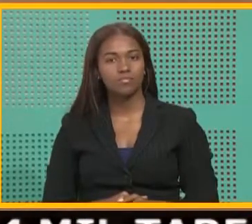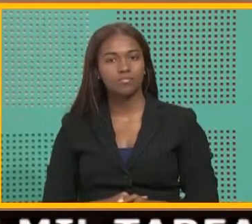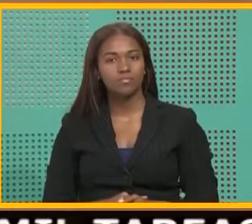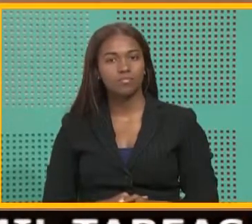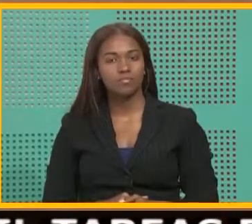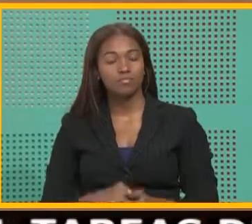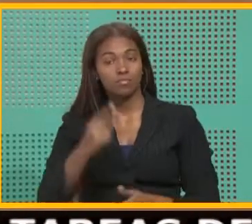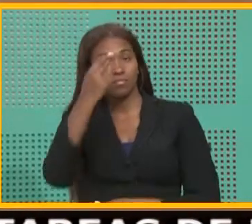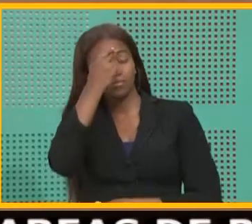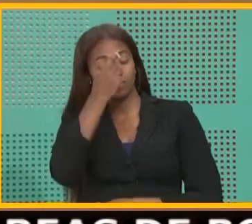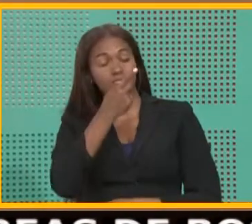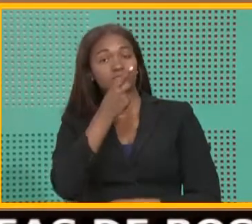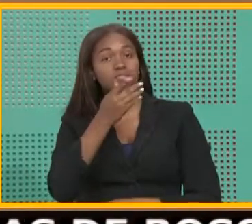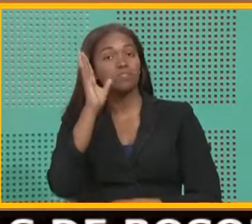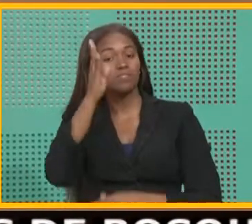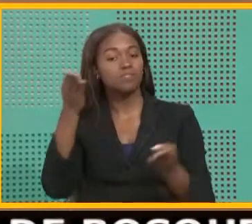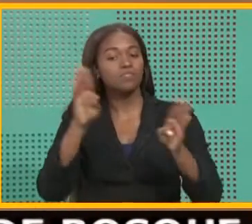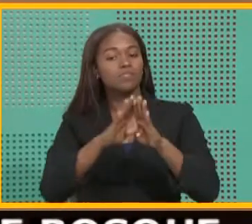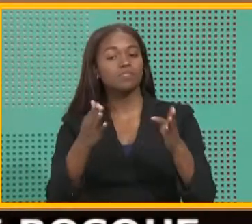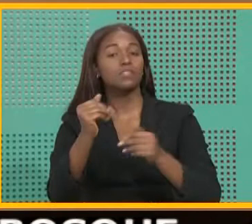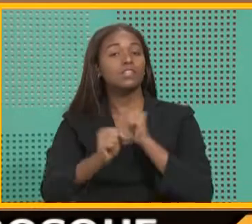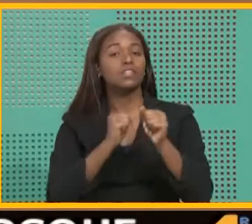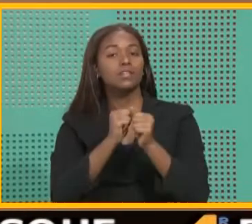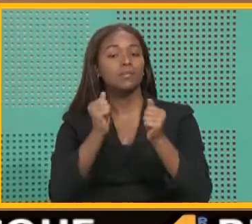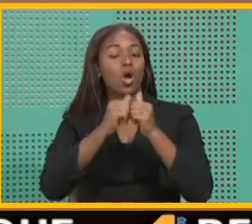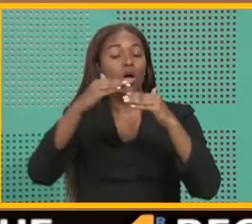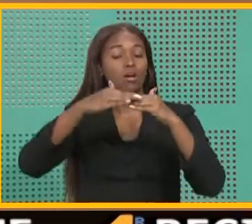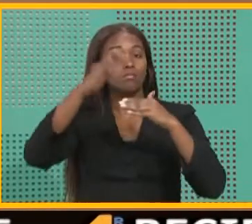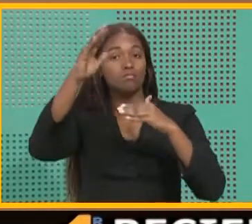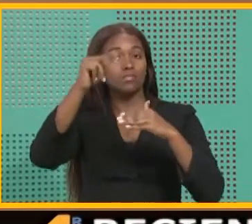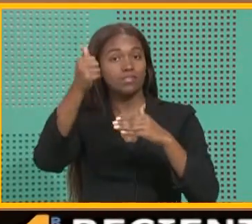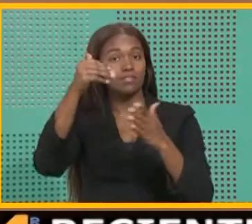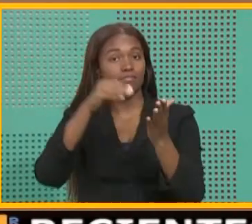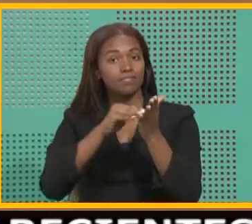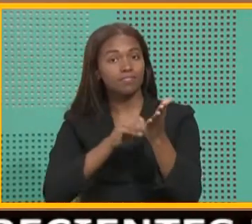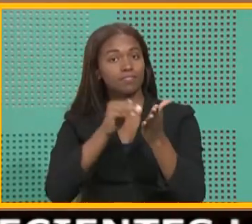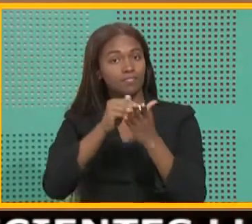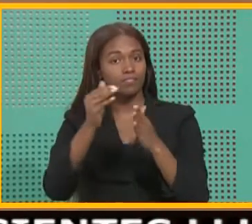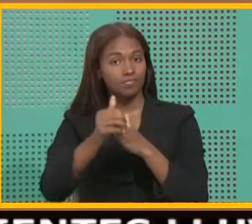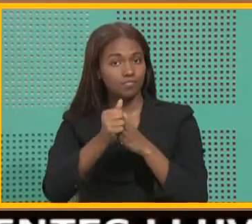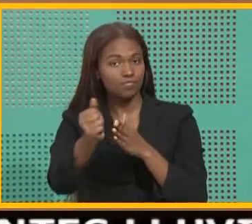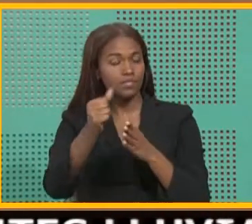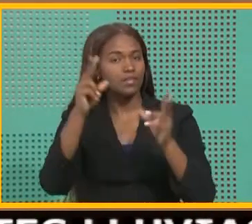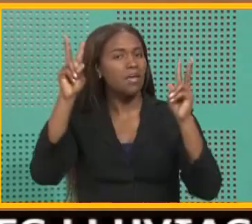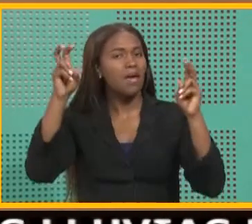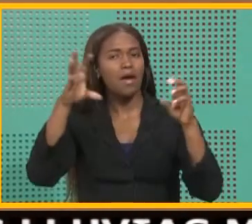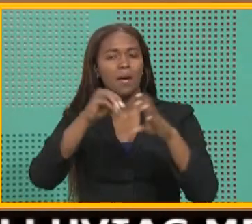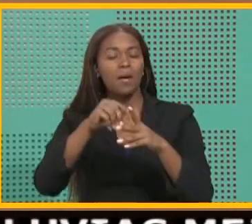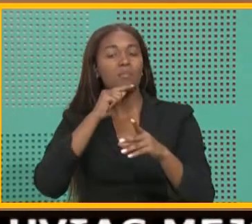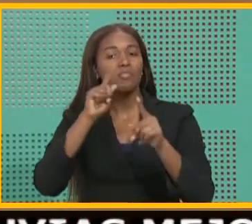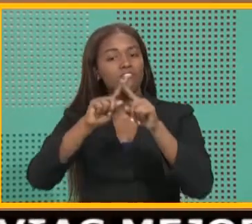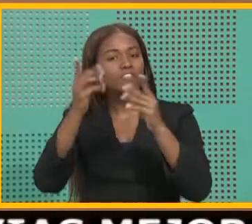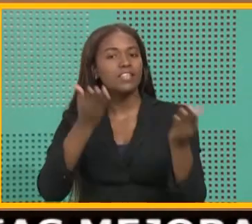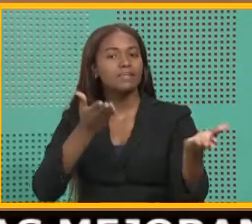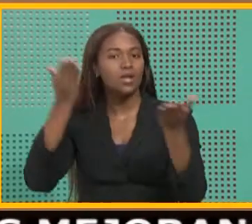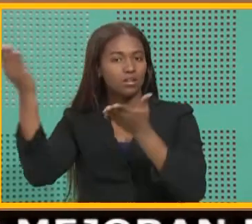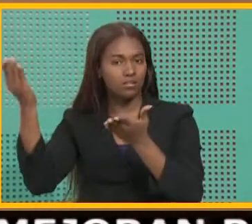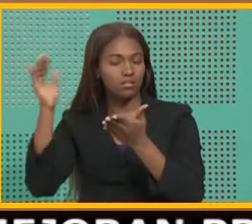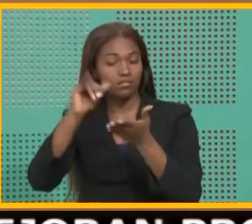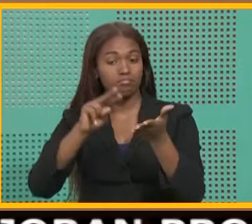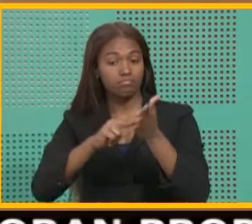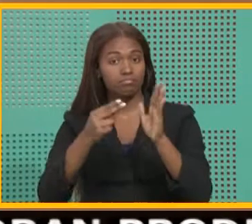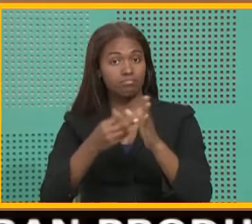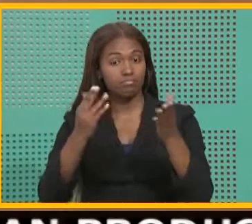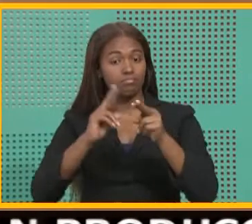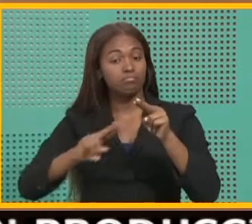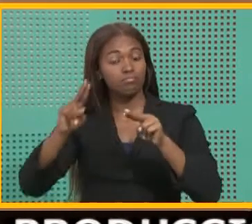La República Dominicana cerrará este año por encima de los 10 mil millones de dólares en términos de las exportaciones. Esto significa